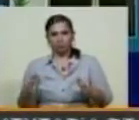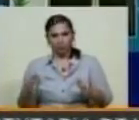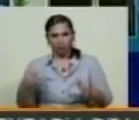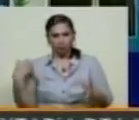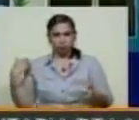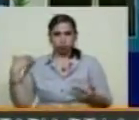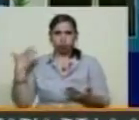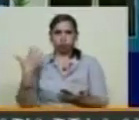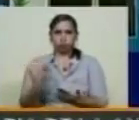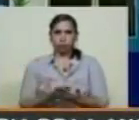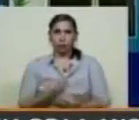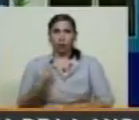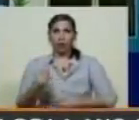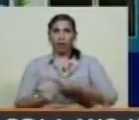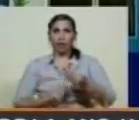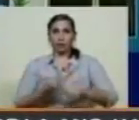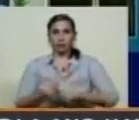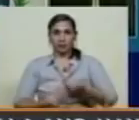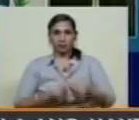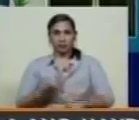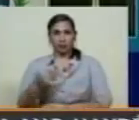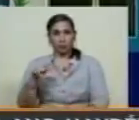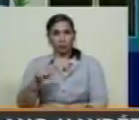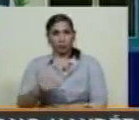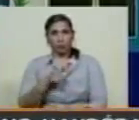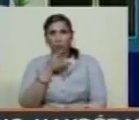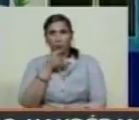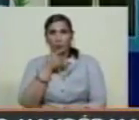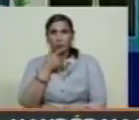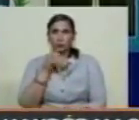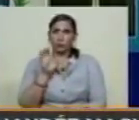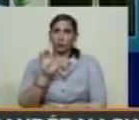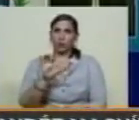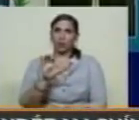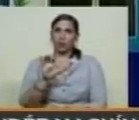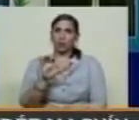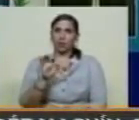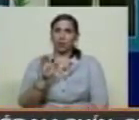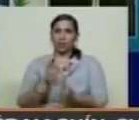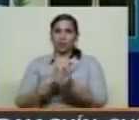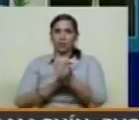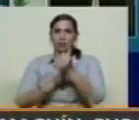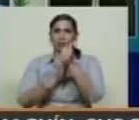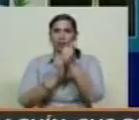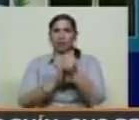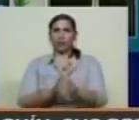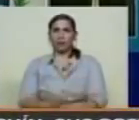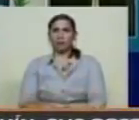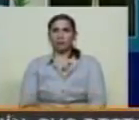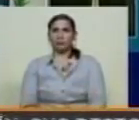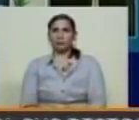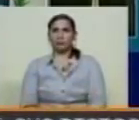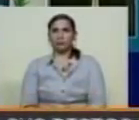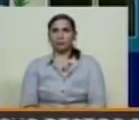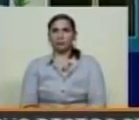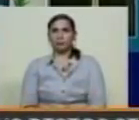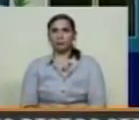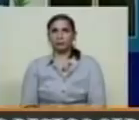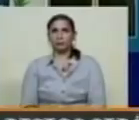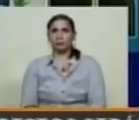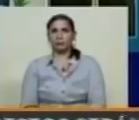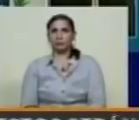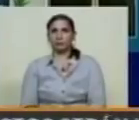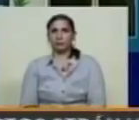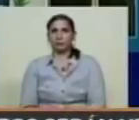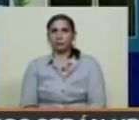haciendo en nuestro equipo país, liderado por Rafael Ramírez, en UNICEF, hoy un